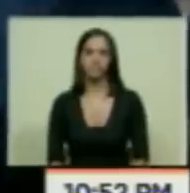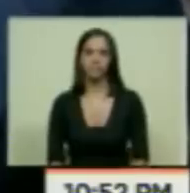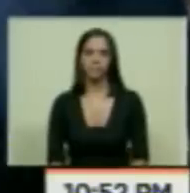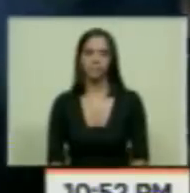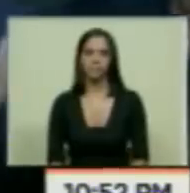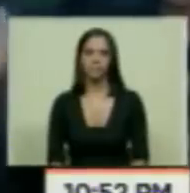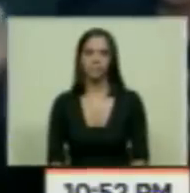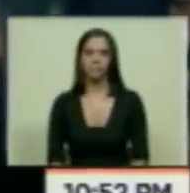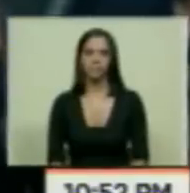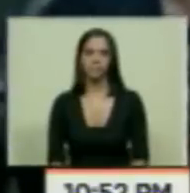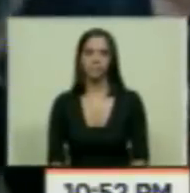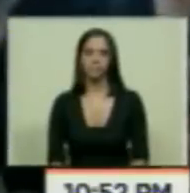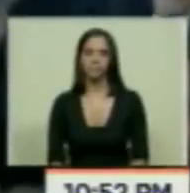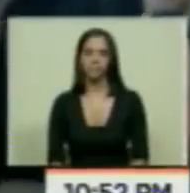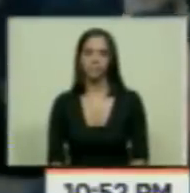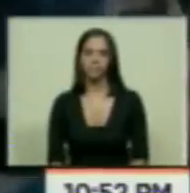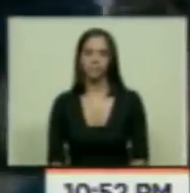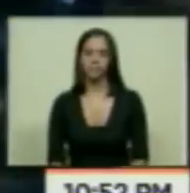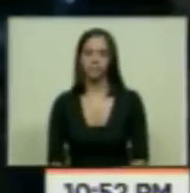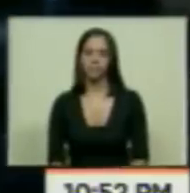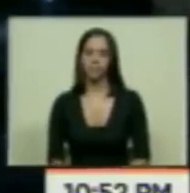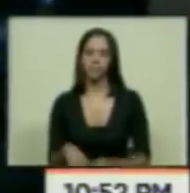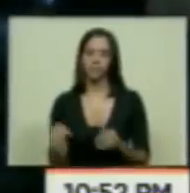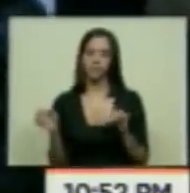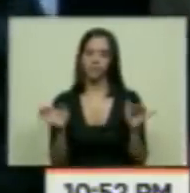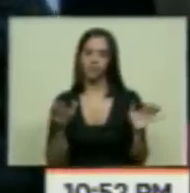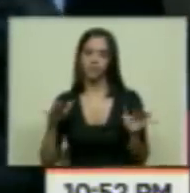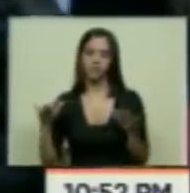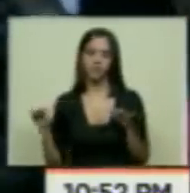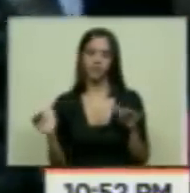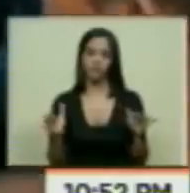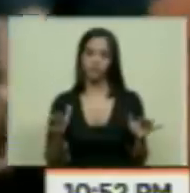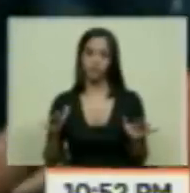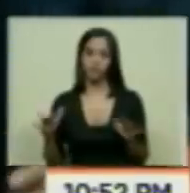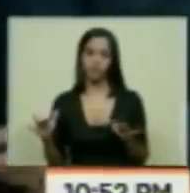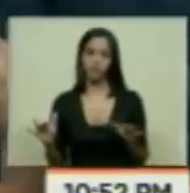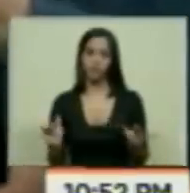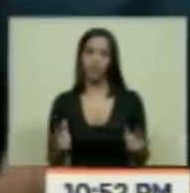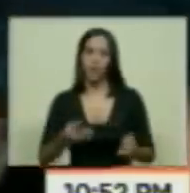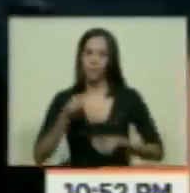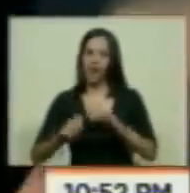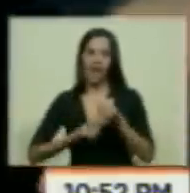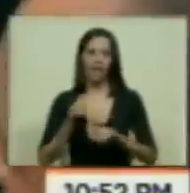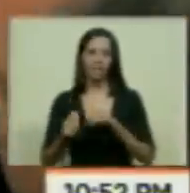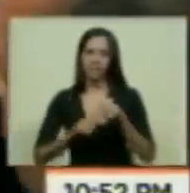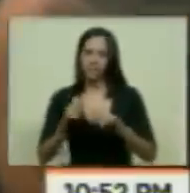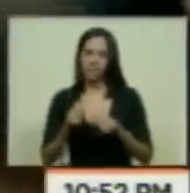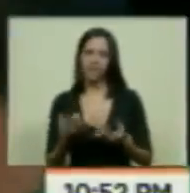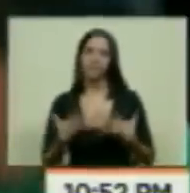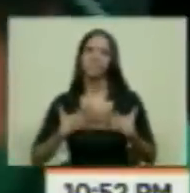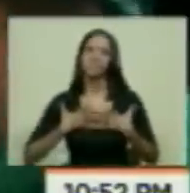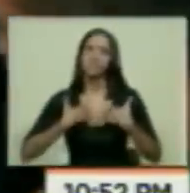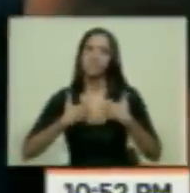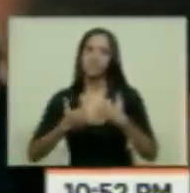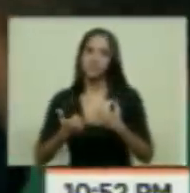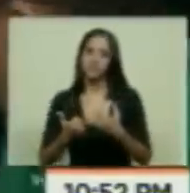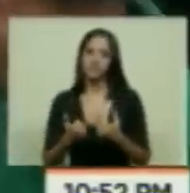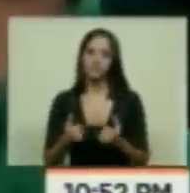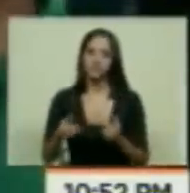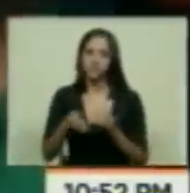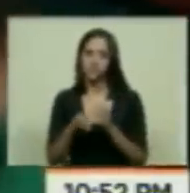Para no hacer de mí como pedazos, para salvarme entre únicos e